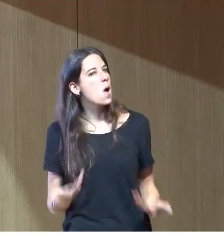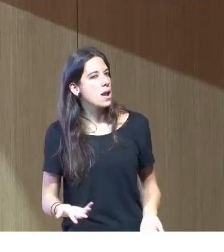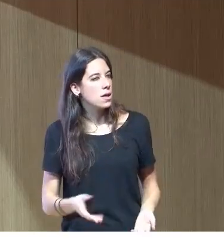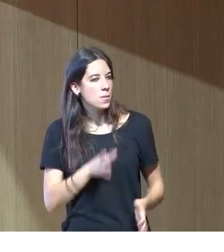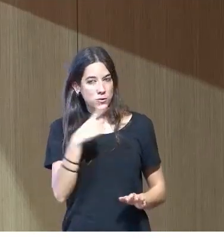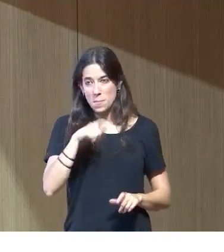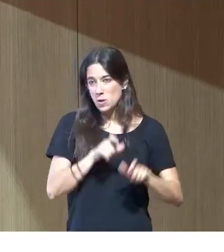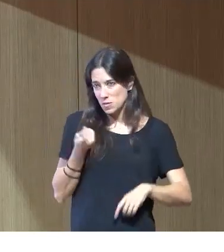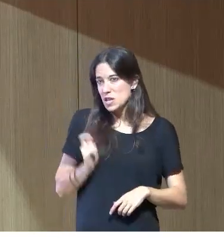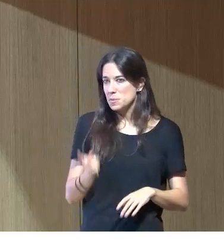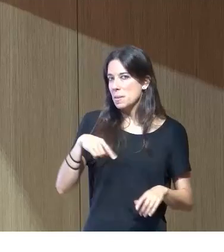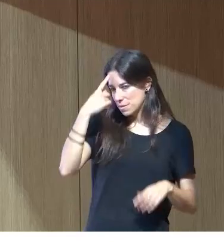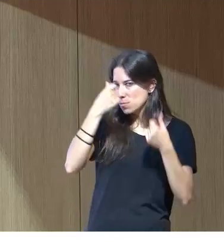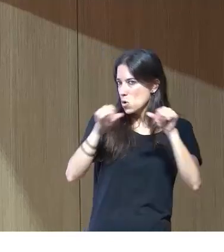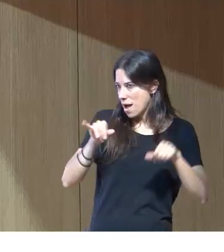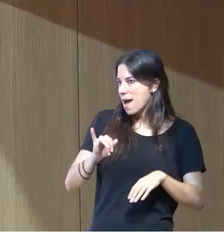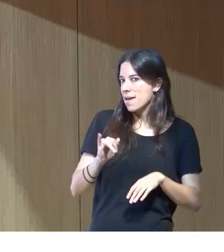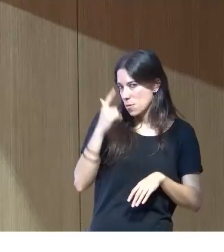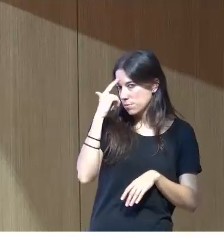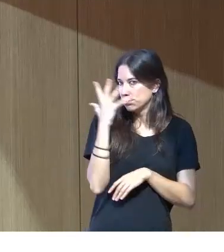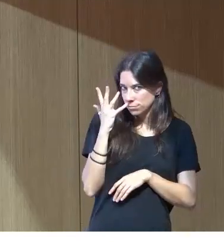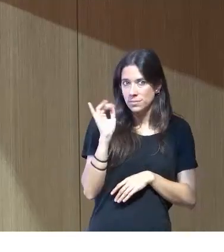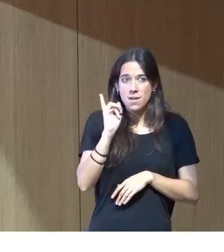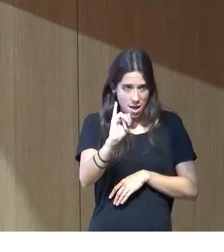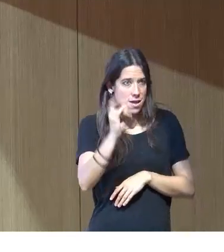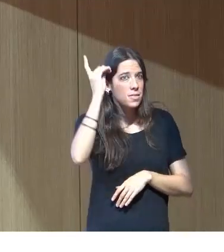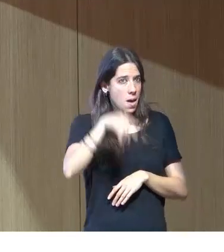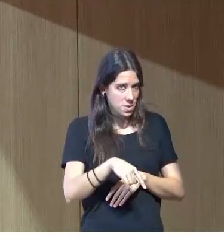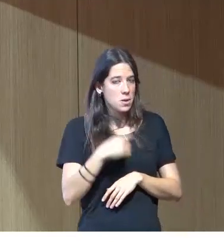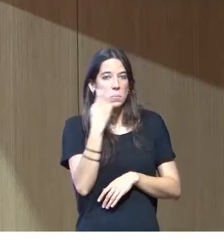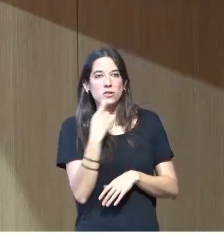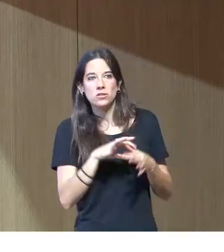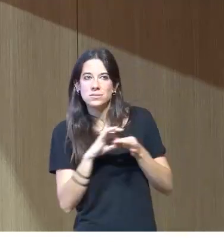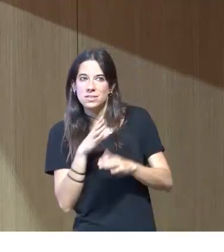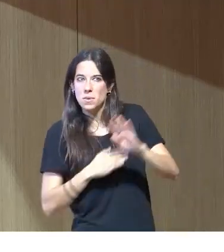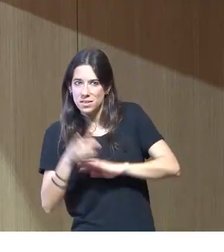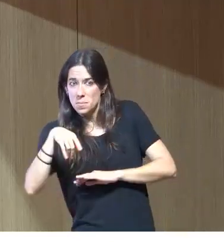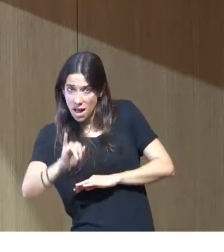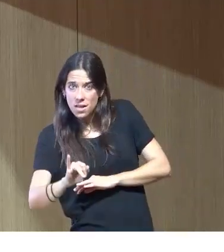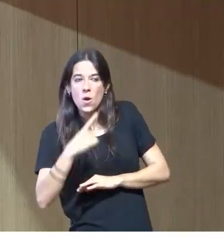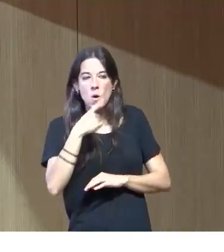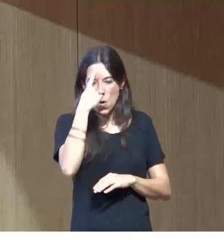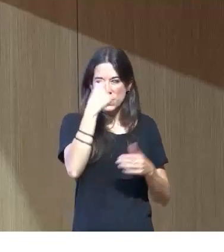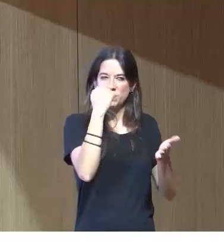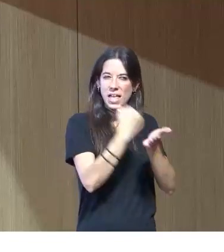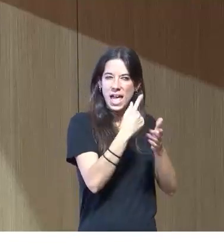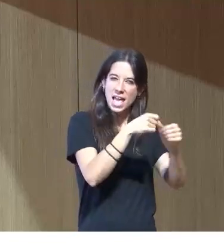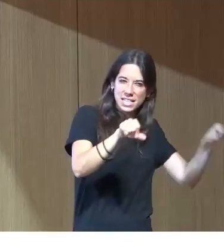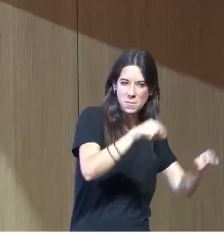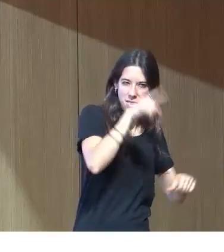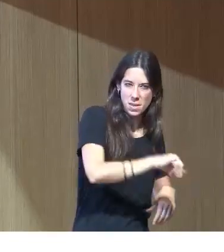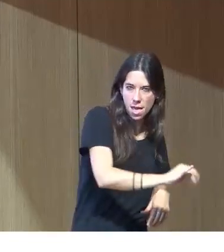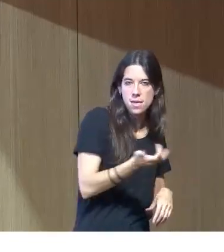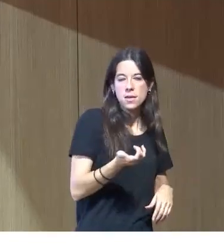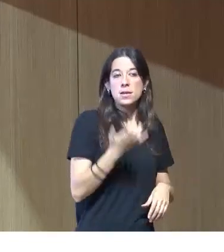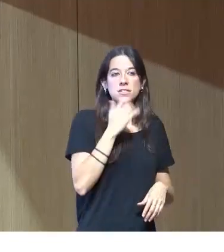tenemos mitos sobre la discapacidad También tenemos estigma y cuando reflexionamos sobre él